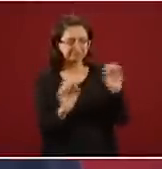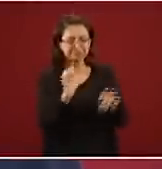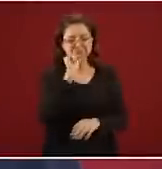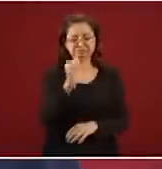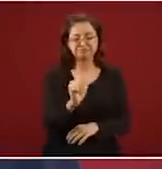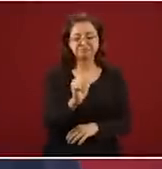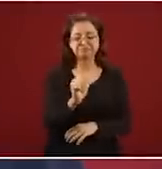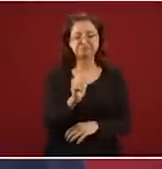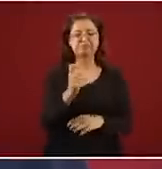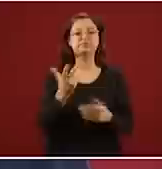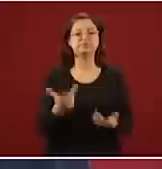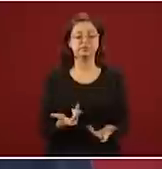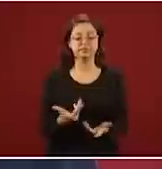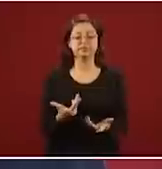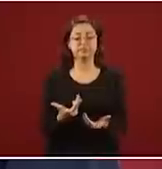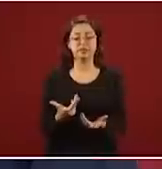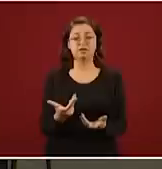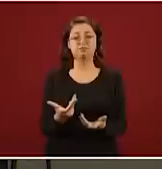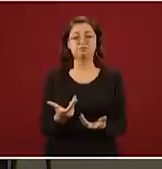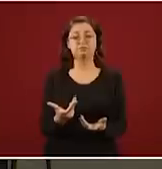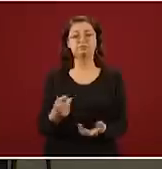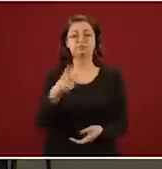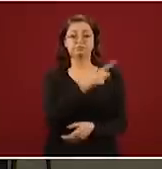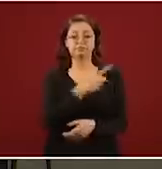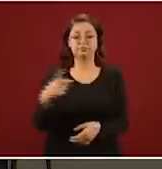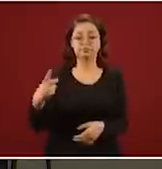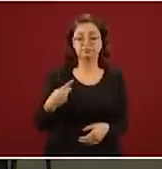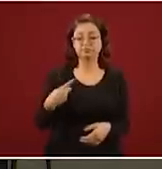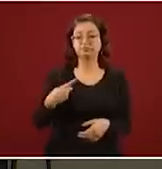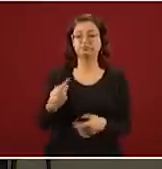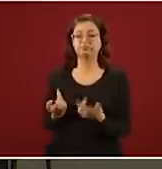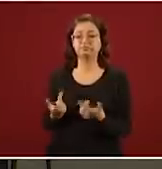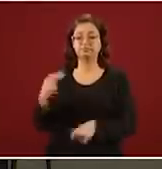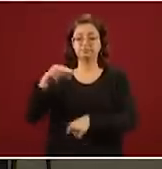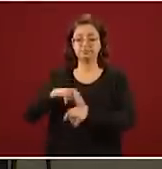van a contar con atención médica